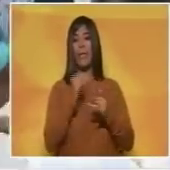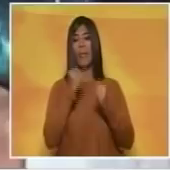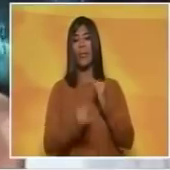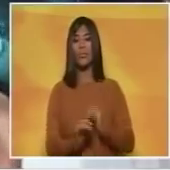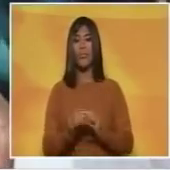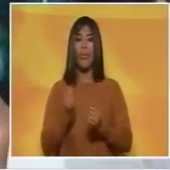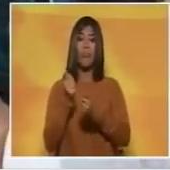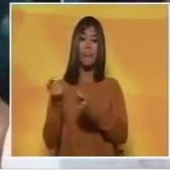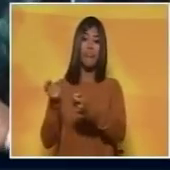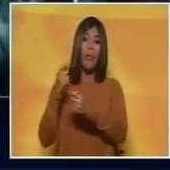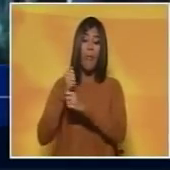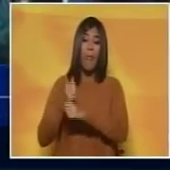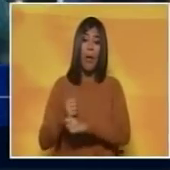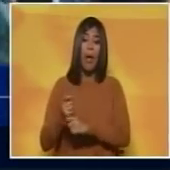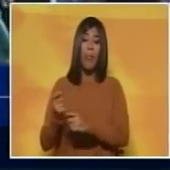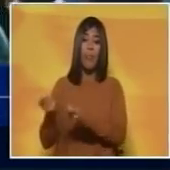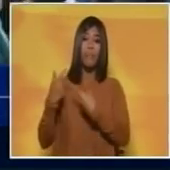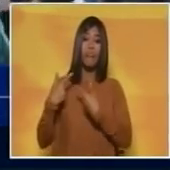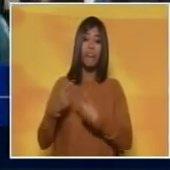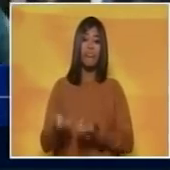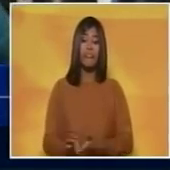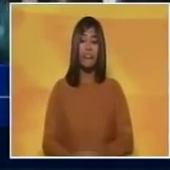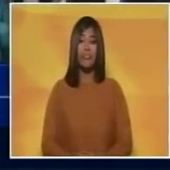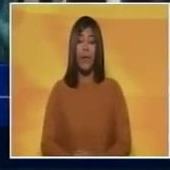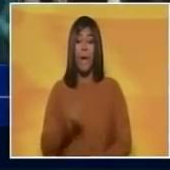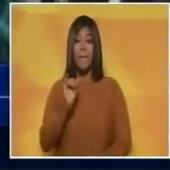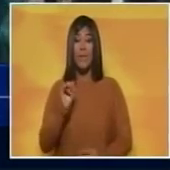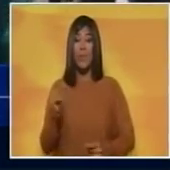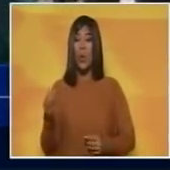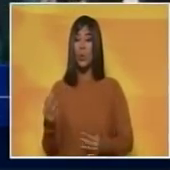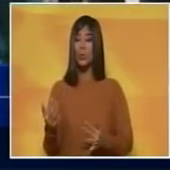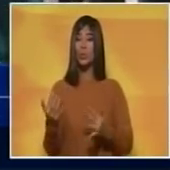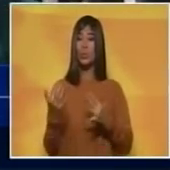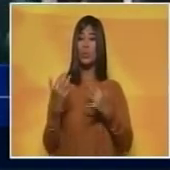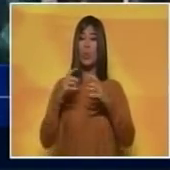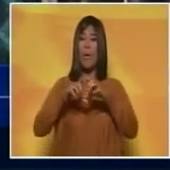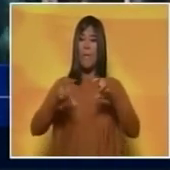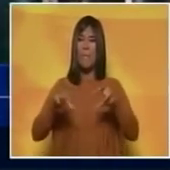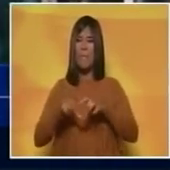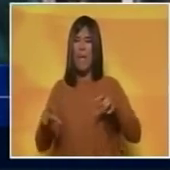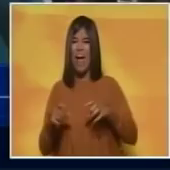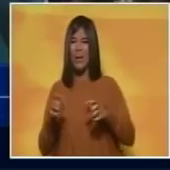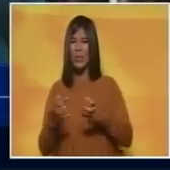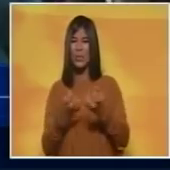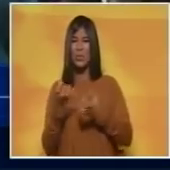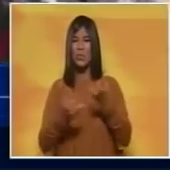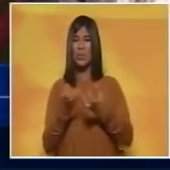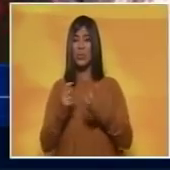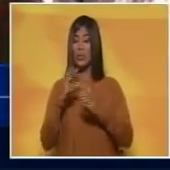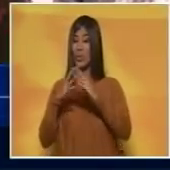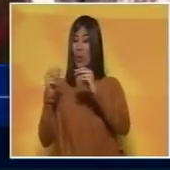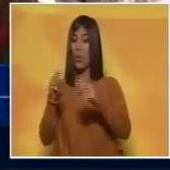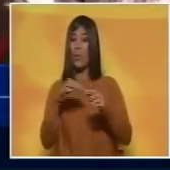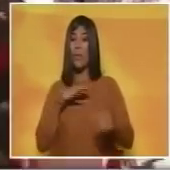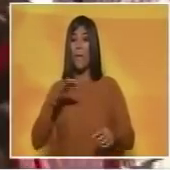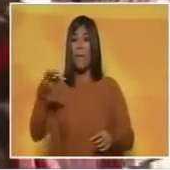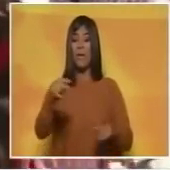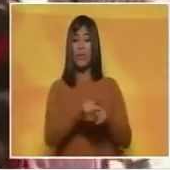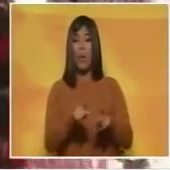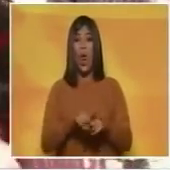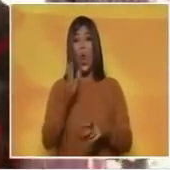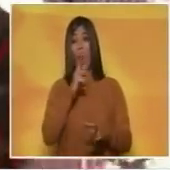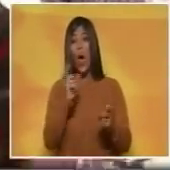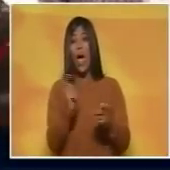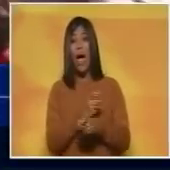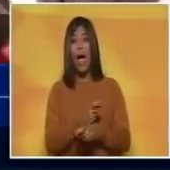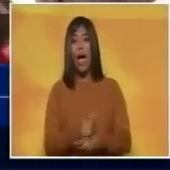la cola. Yo tuve casi una semana fónica porque el humero de los palos no, cocinando en leña. No hay gas. Entonces no hay